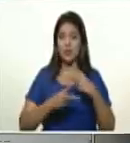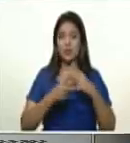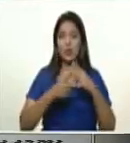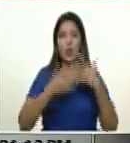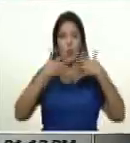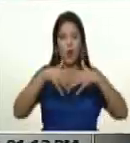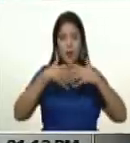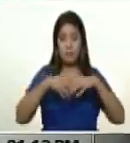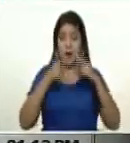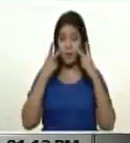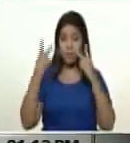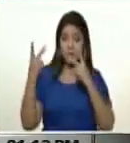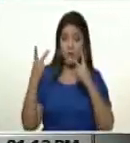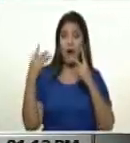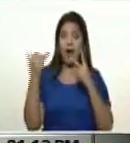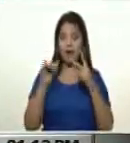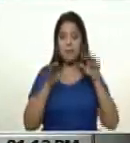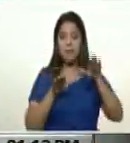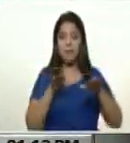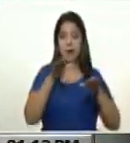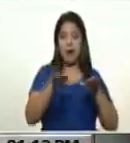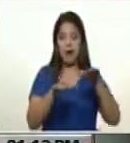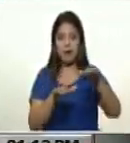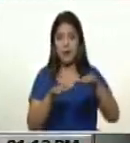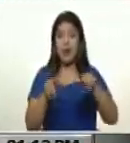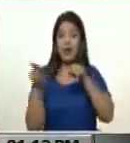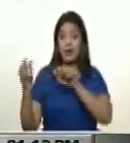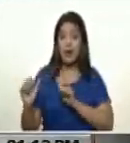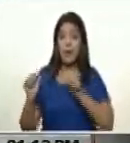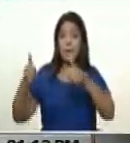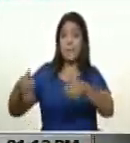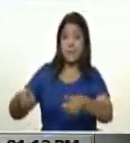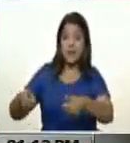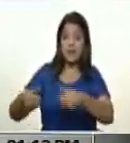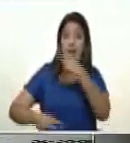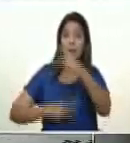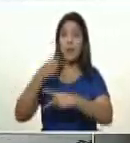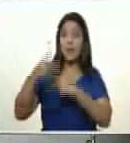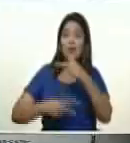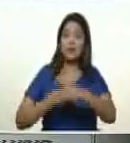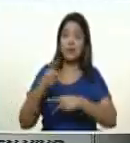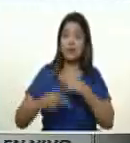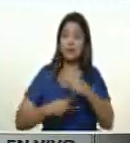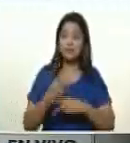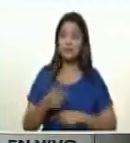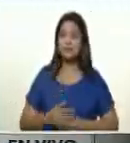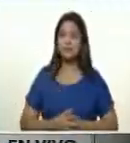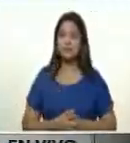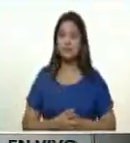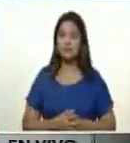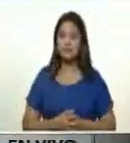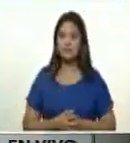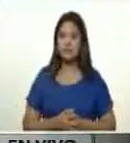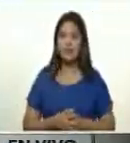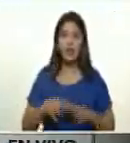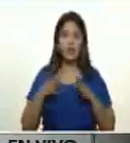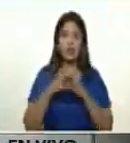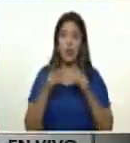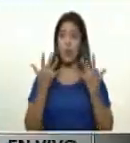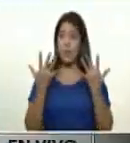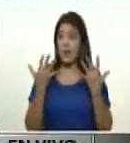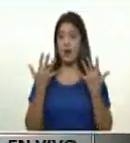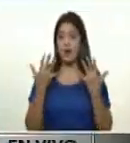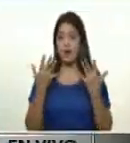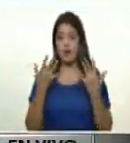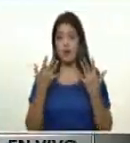como observa actualmente, cuando ellos arrancan el proceso de producción, todo se hace manualmente, tanto